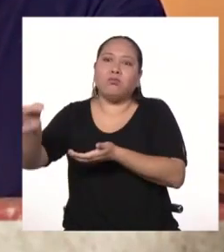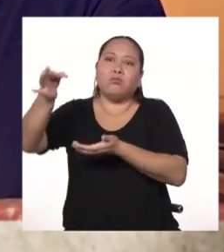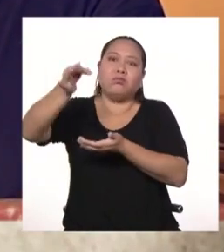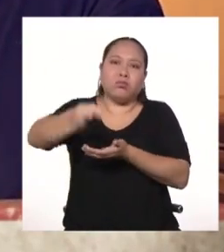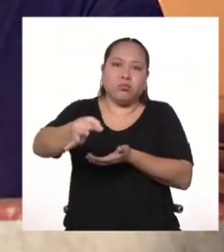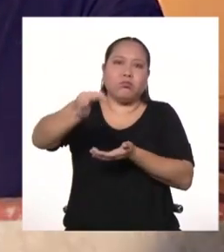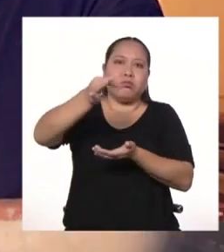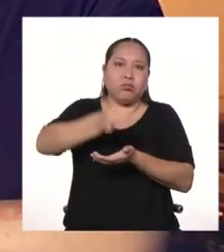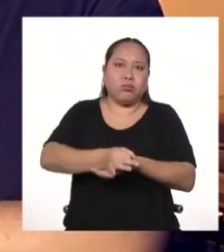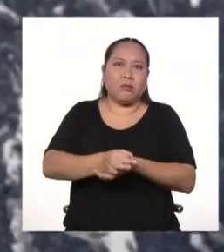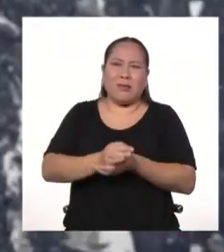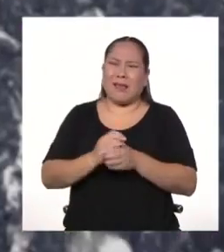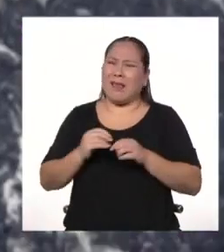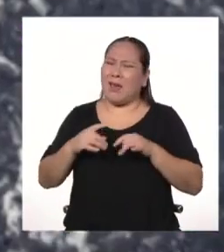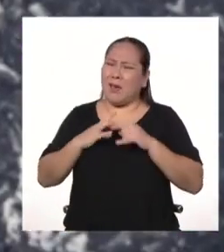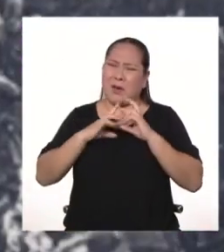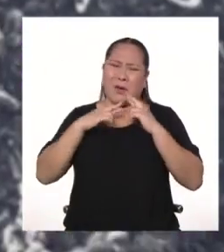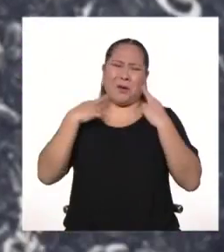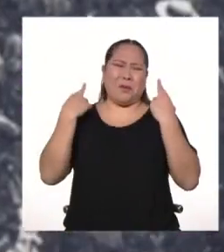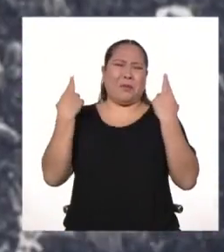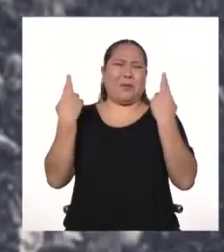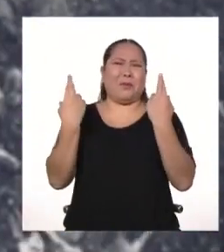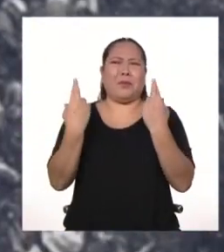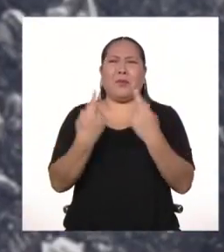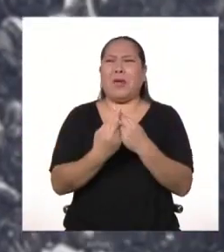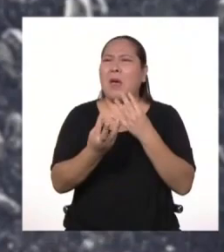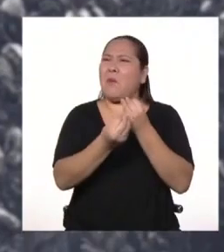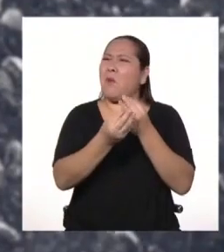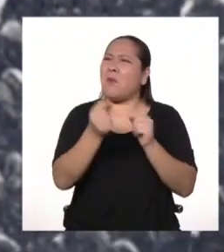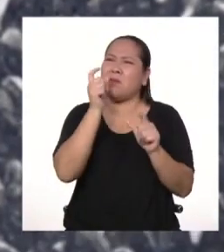toda su generación a nivel nacional.